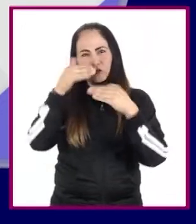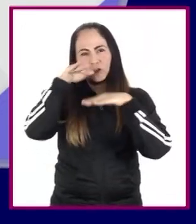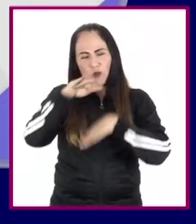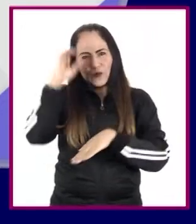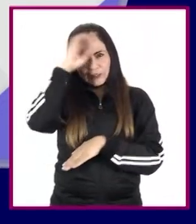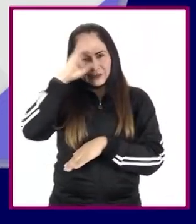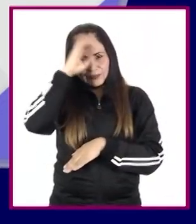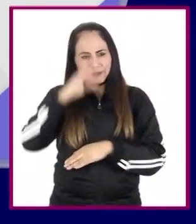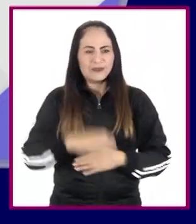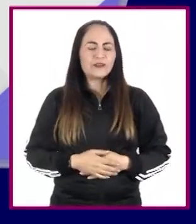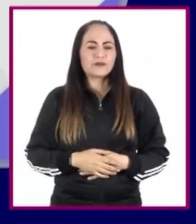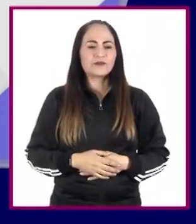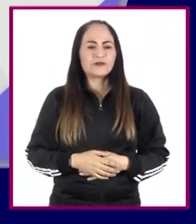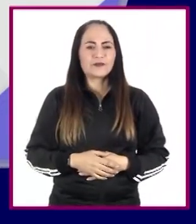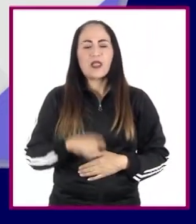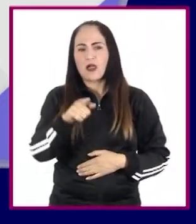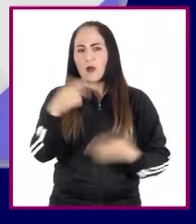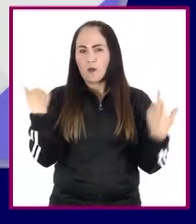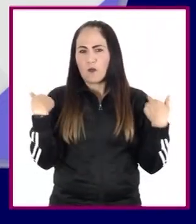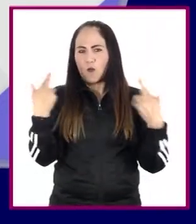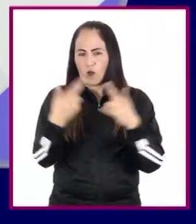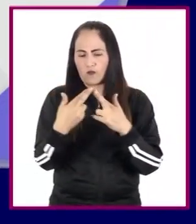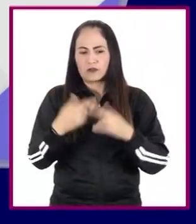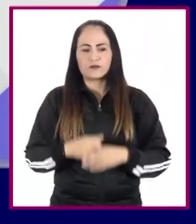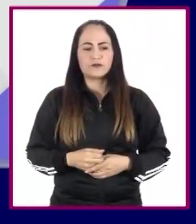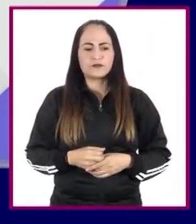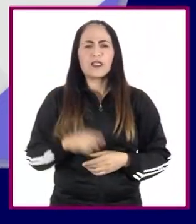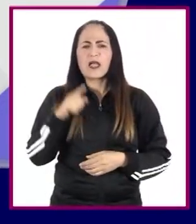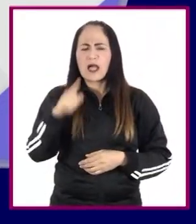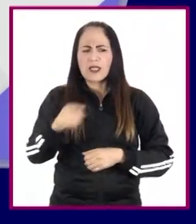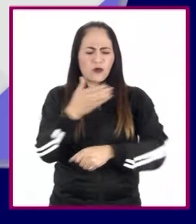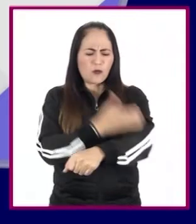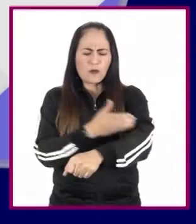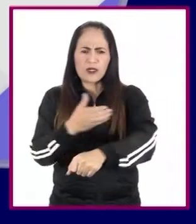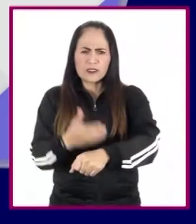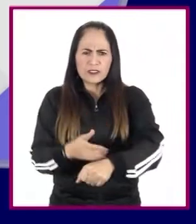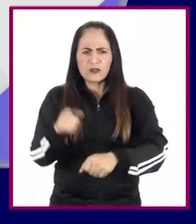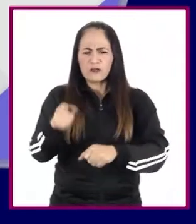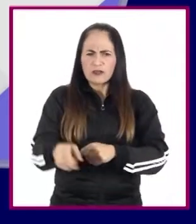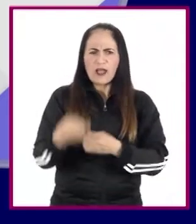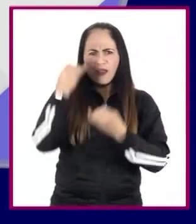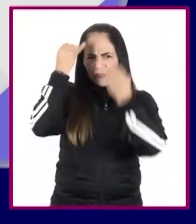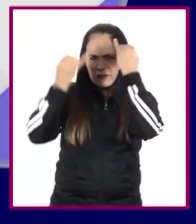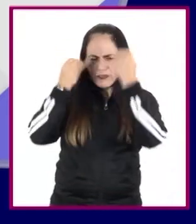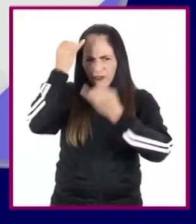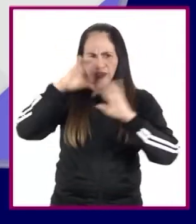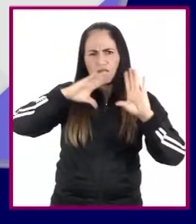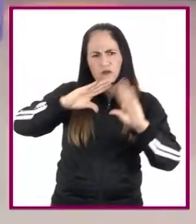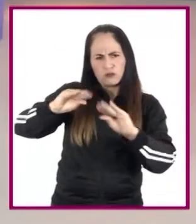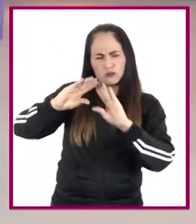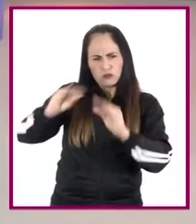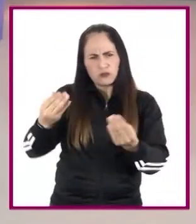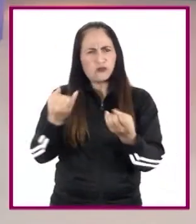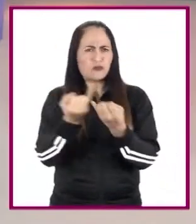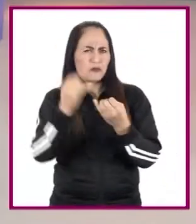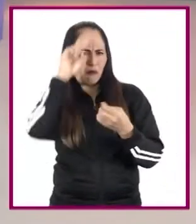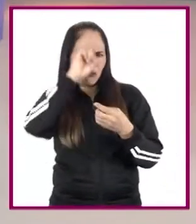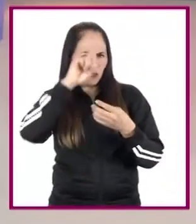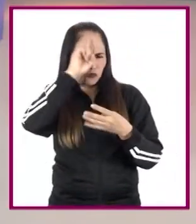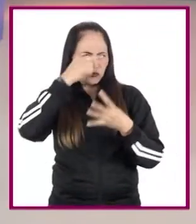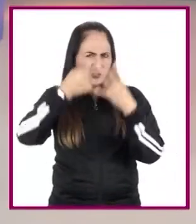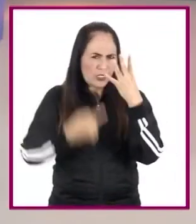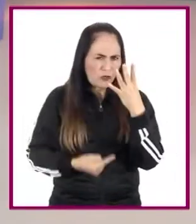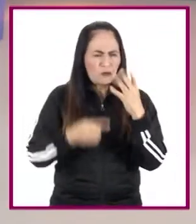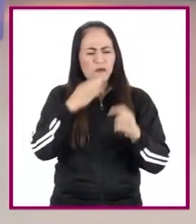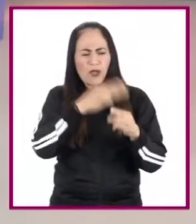profes. En este espacio queremos compartir con nuestros compañeros docentes algunas ideas, sugerencias y recursos para que en la medida de